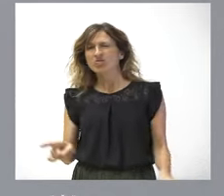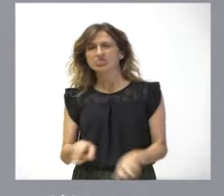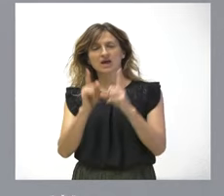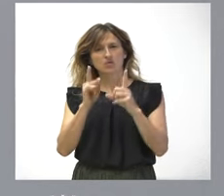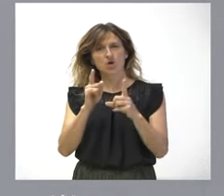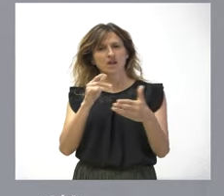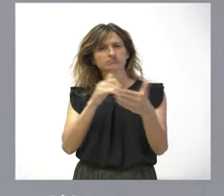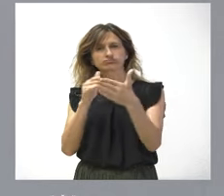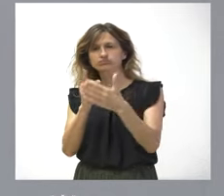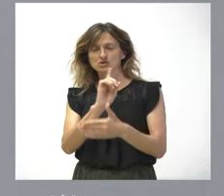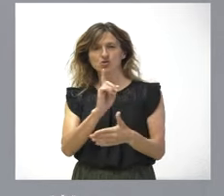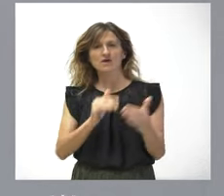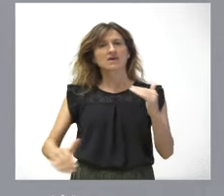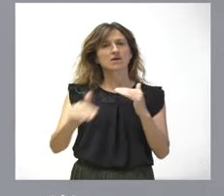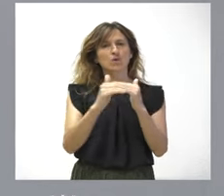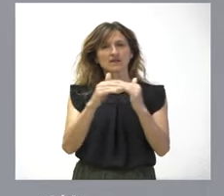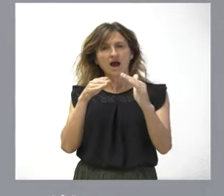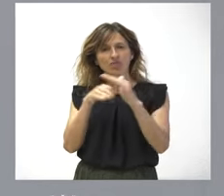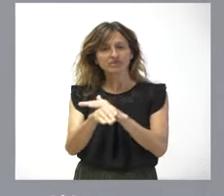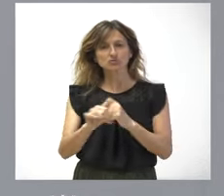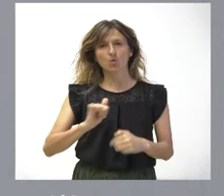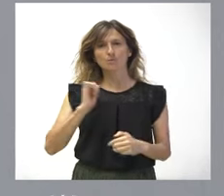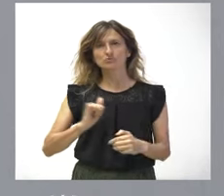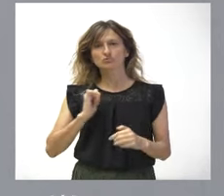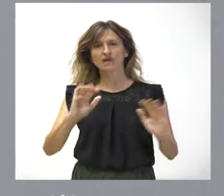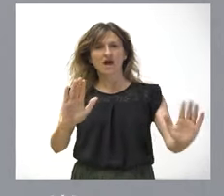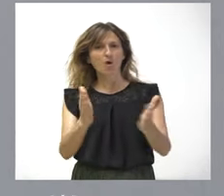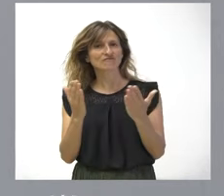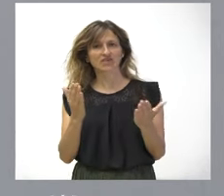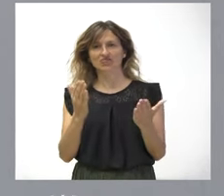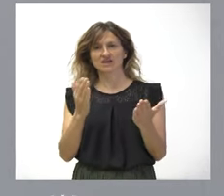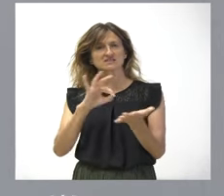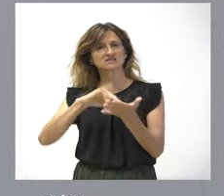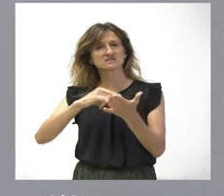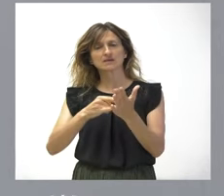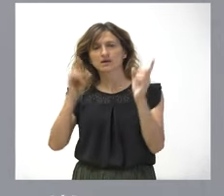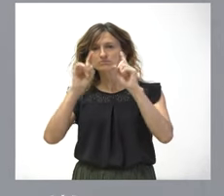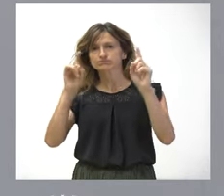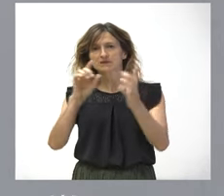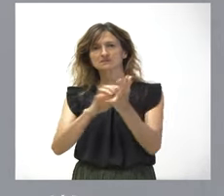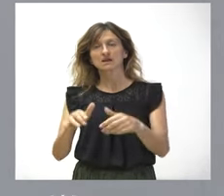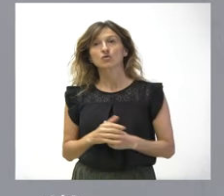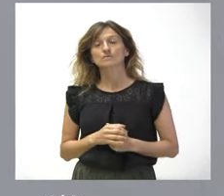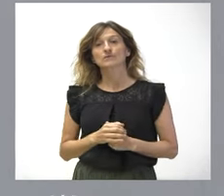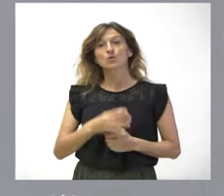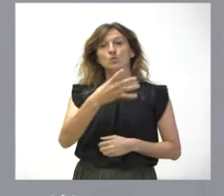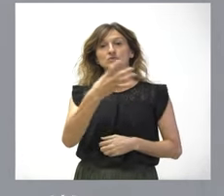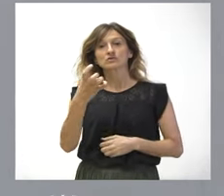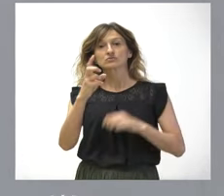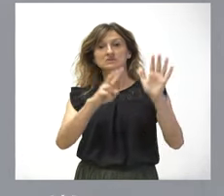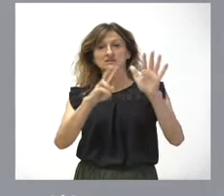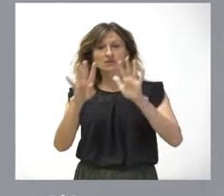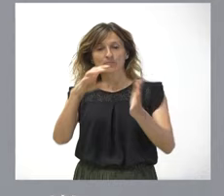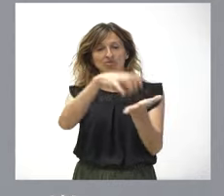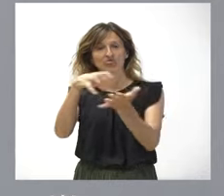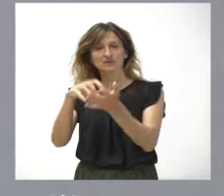en condiciones de igualdad a todas las oportunidades que ofrece el sistema educativo de Castilla y león el programa se va a aplicar en 479